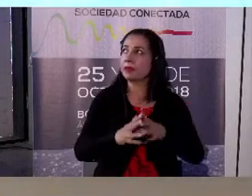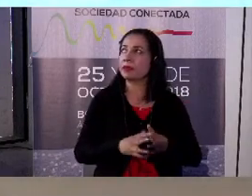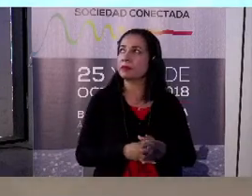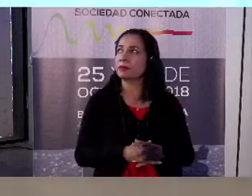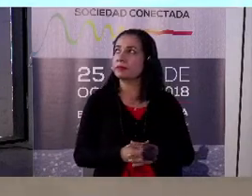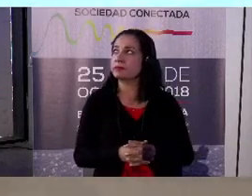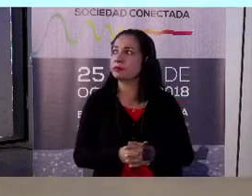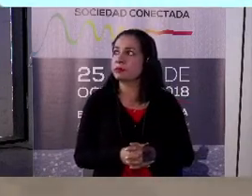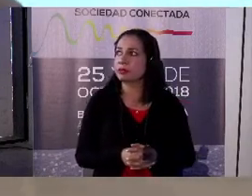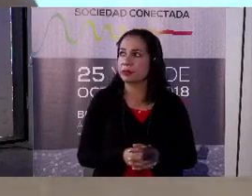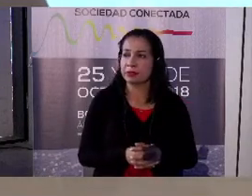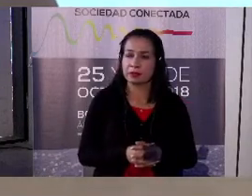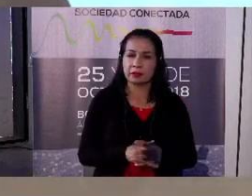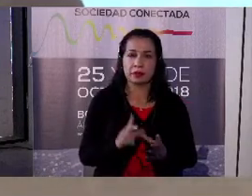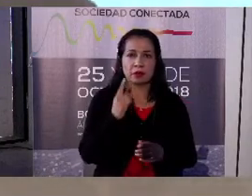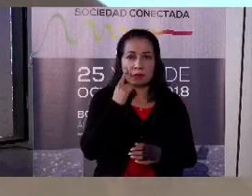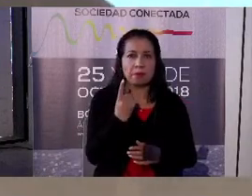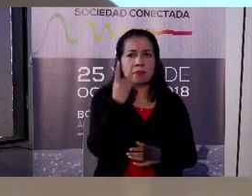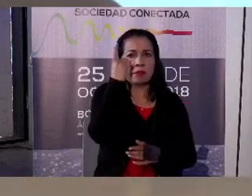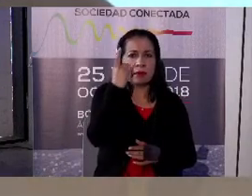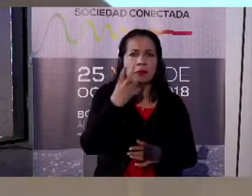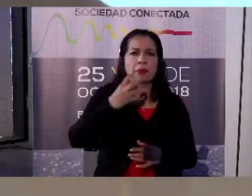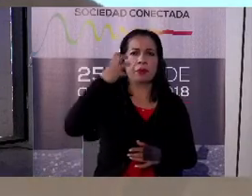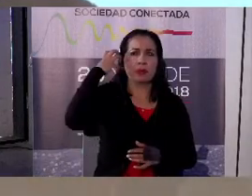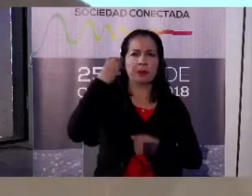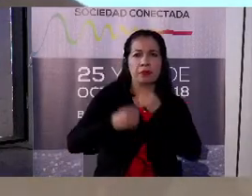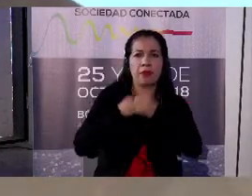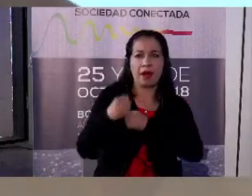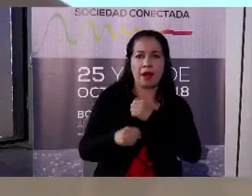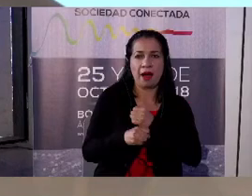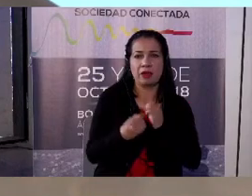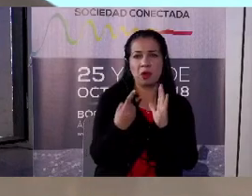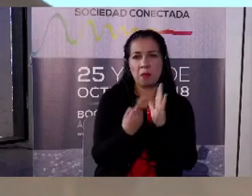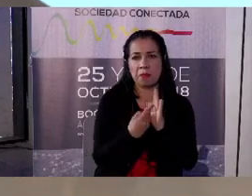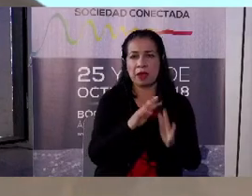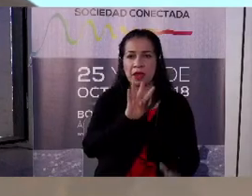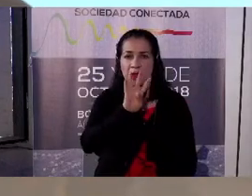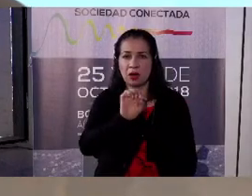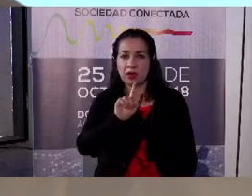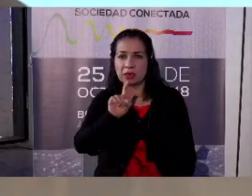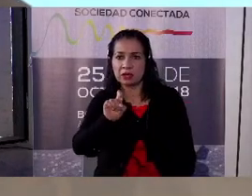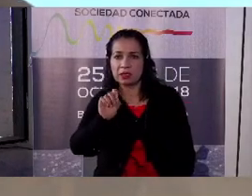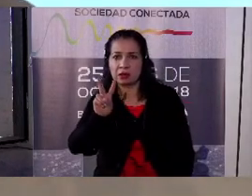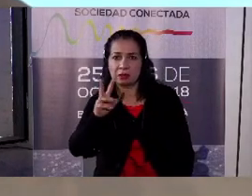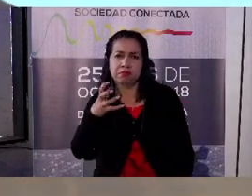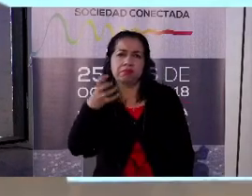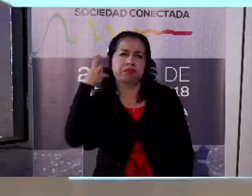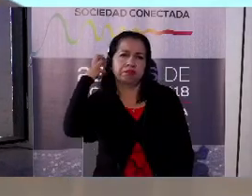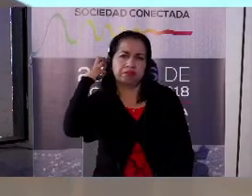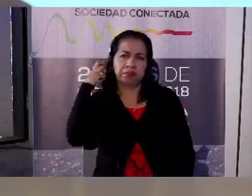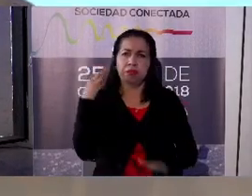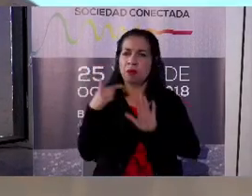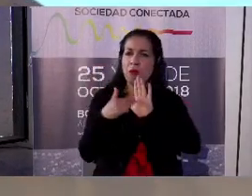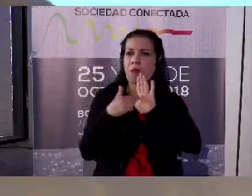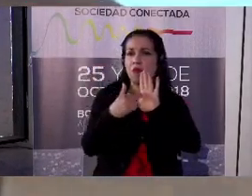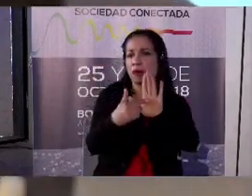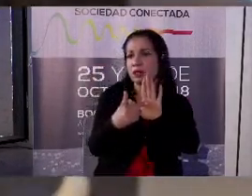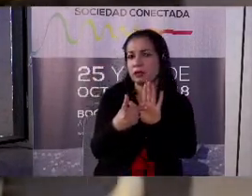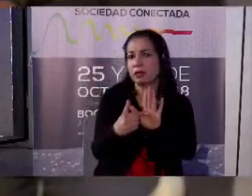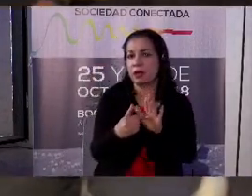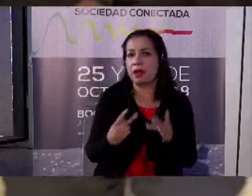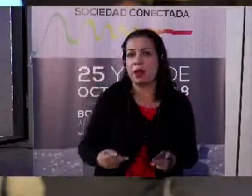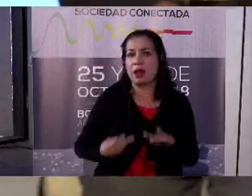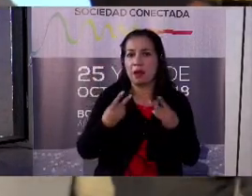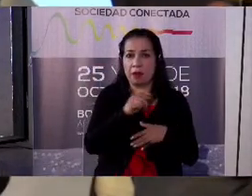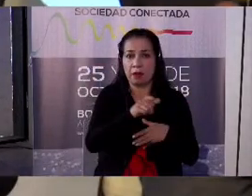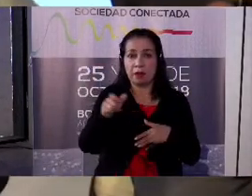serie el primer capítulo salió en el año 62 Y mostraban qué sería la vida cotidiana de las personas